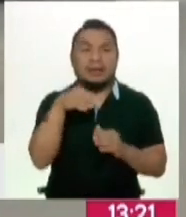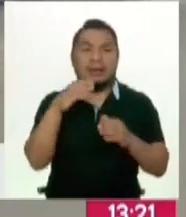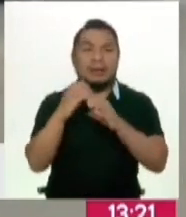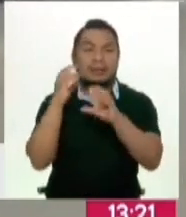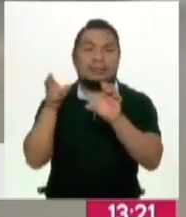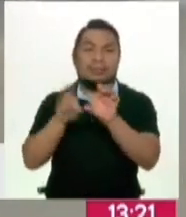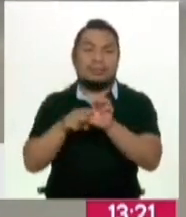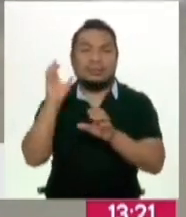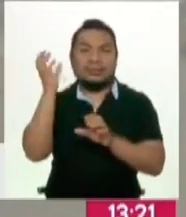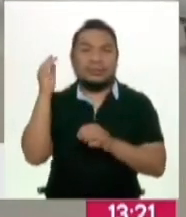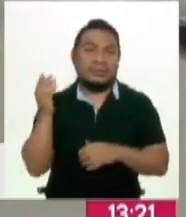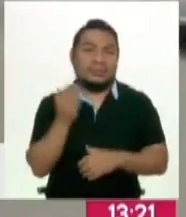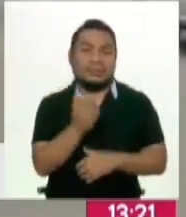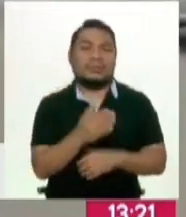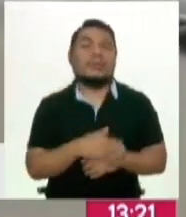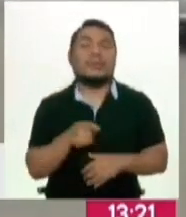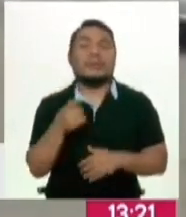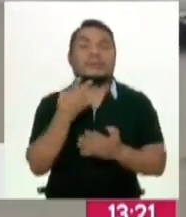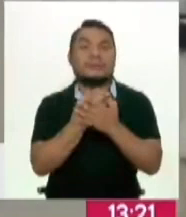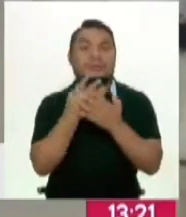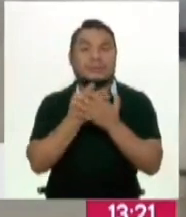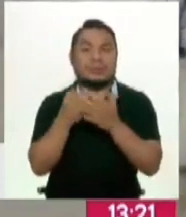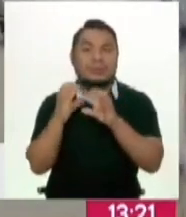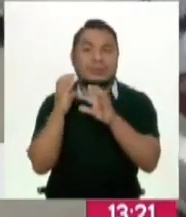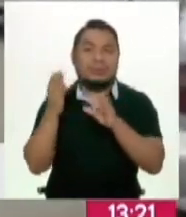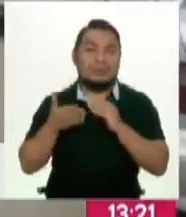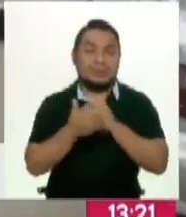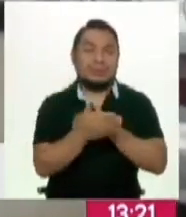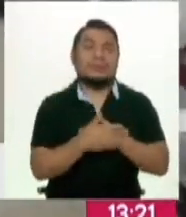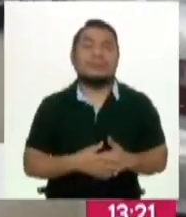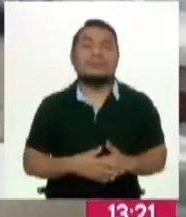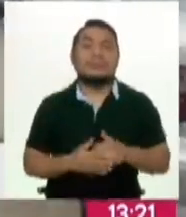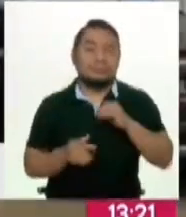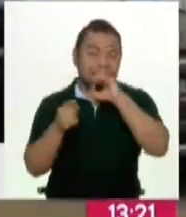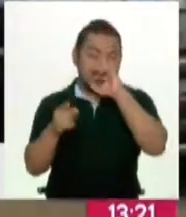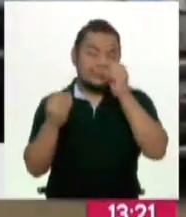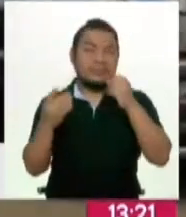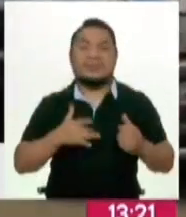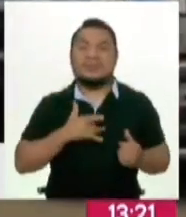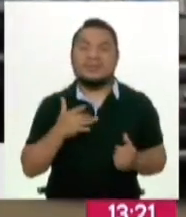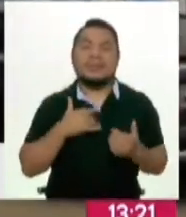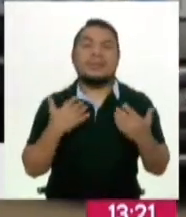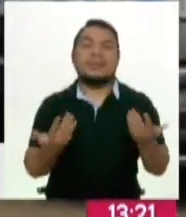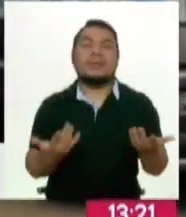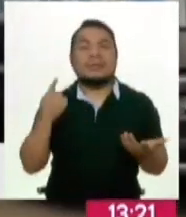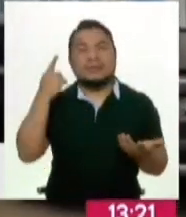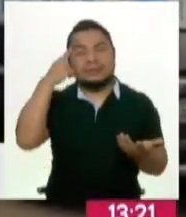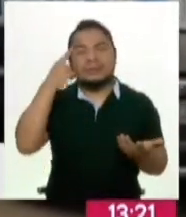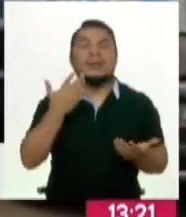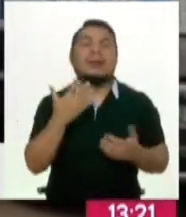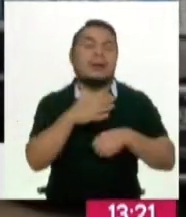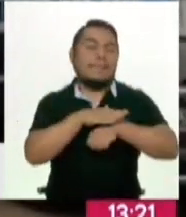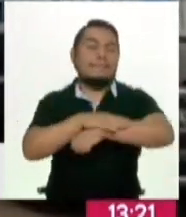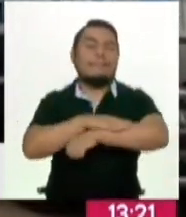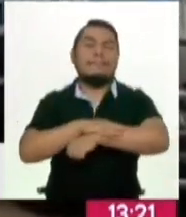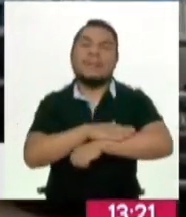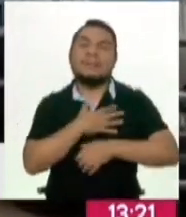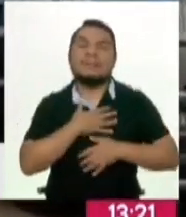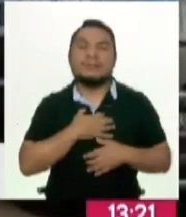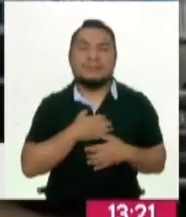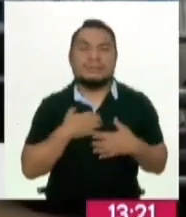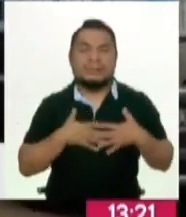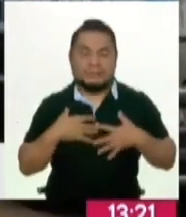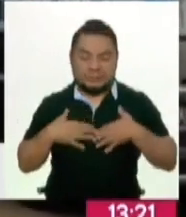ambulancia del Instituto Nacional Penitenciario, INPE, por presentar manifestaciones dérmicas que evidencian un cuadro